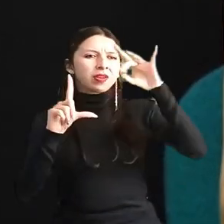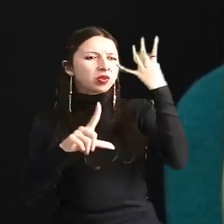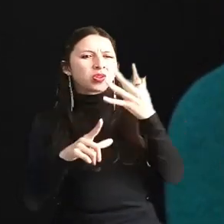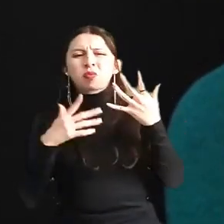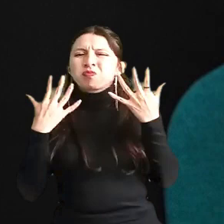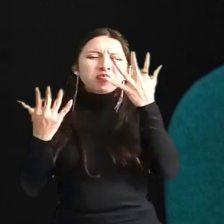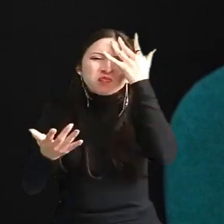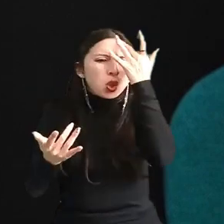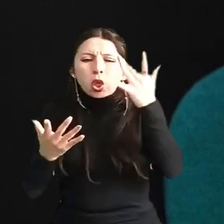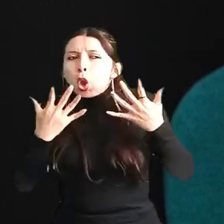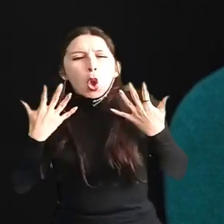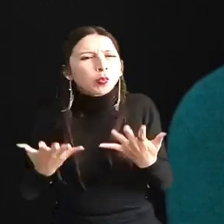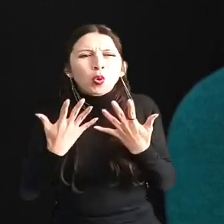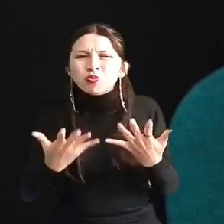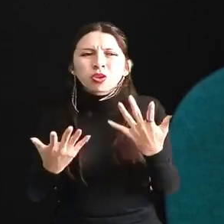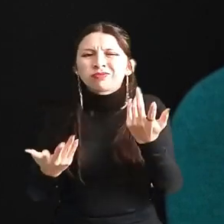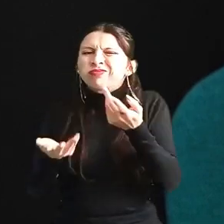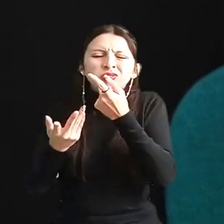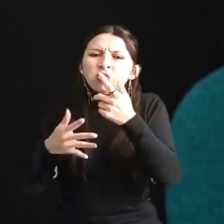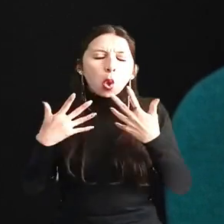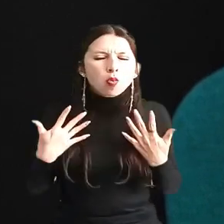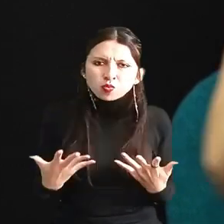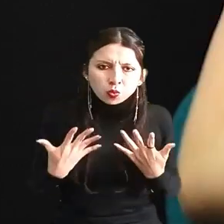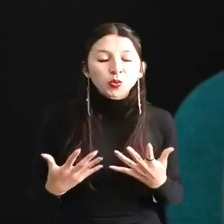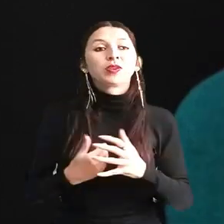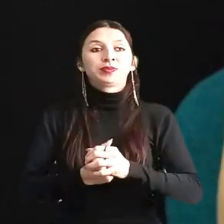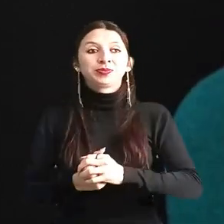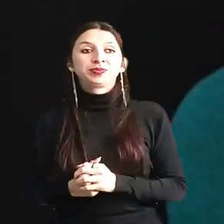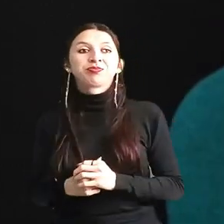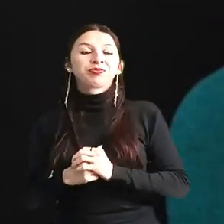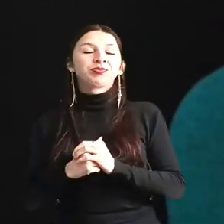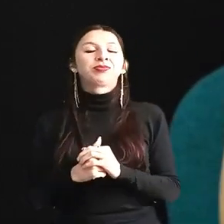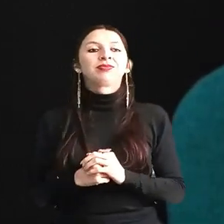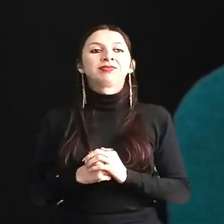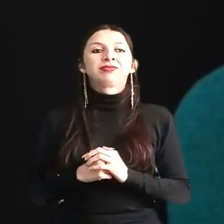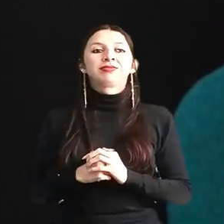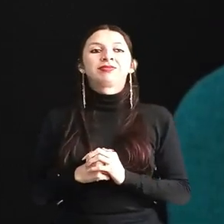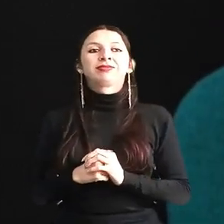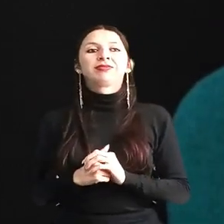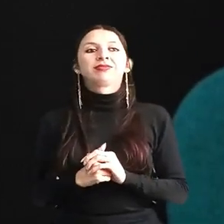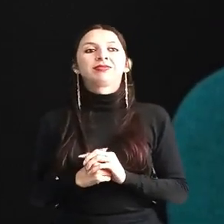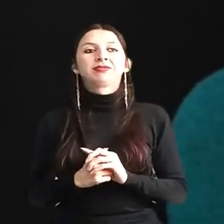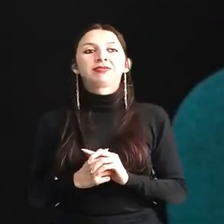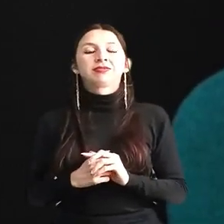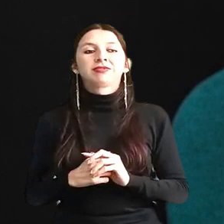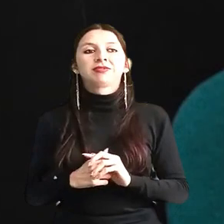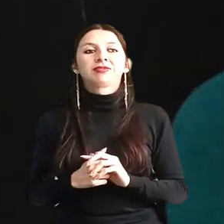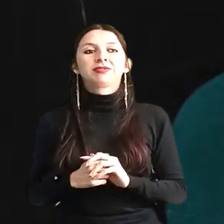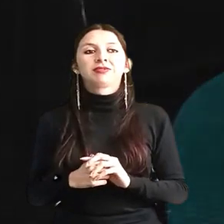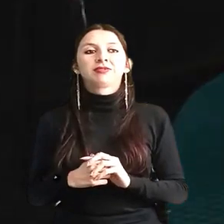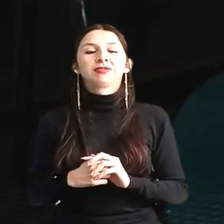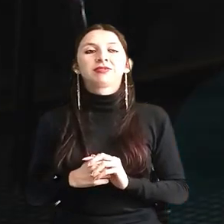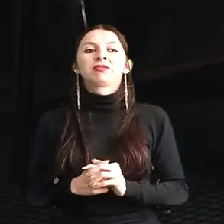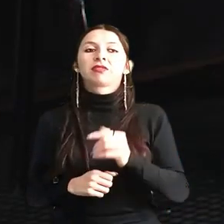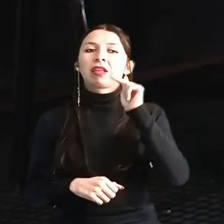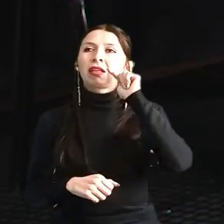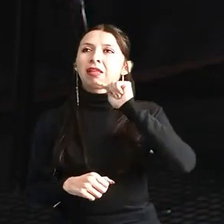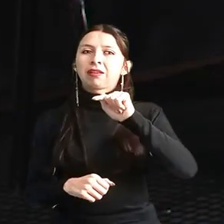el reto que se ASUME para decidir bueno sacarla la luz a través de estos medios digitales tan importantes vale